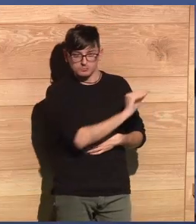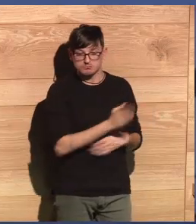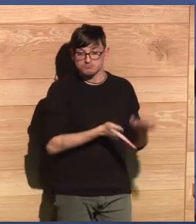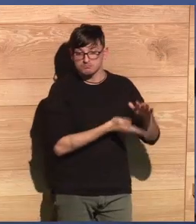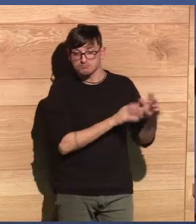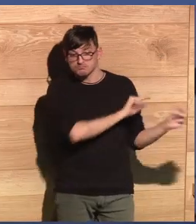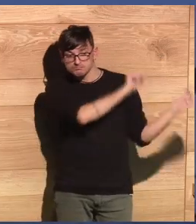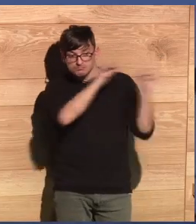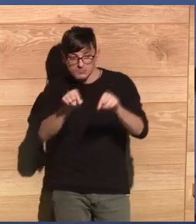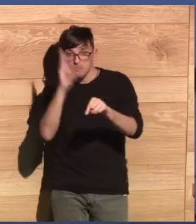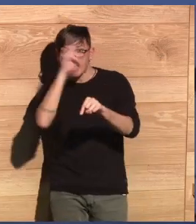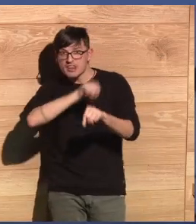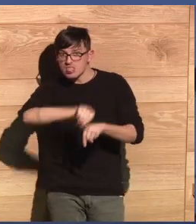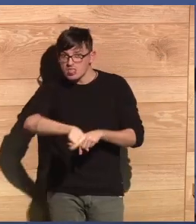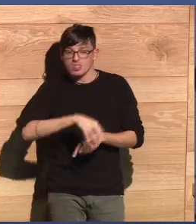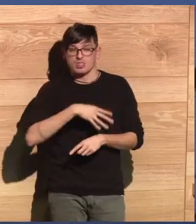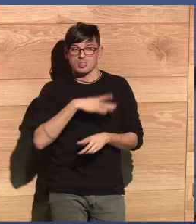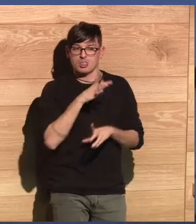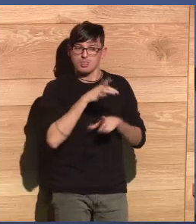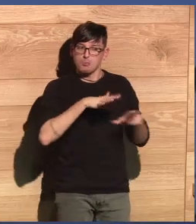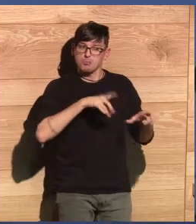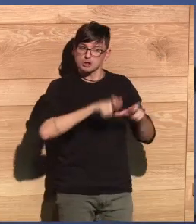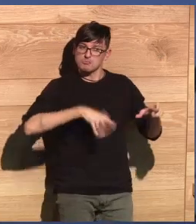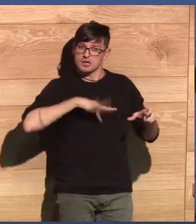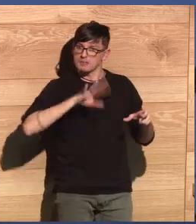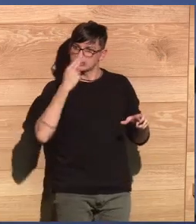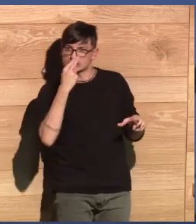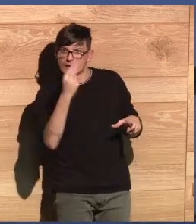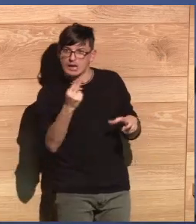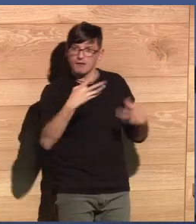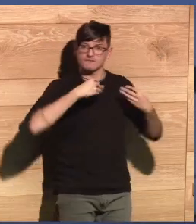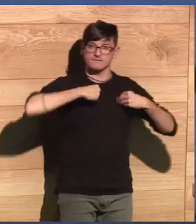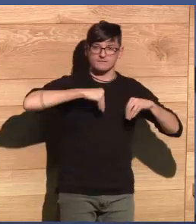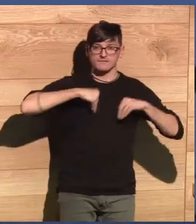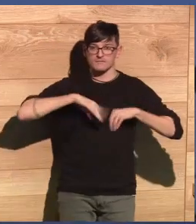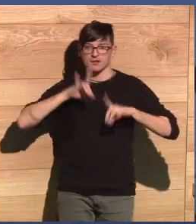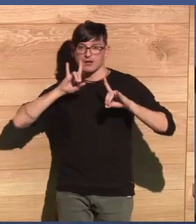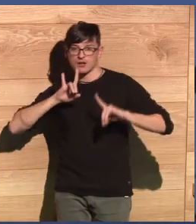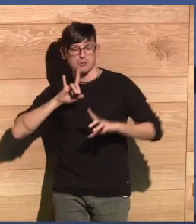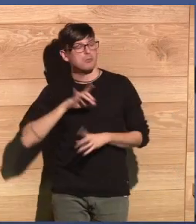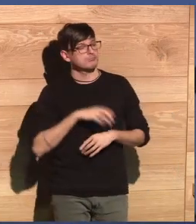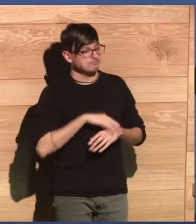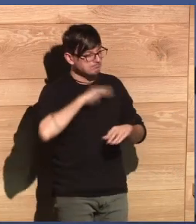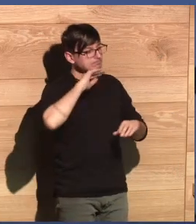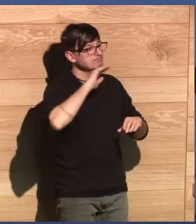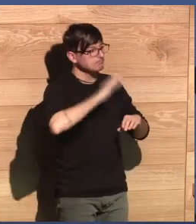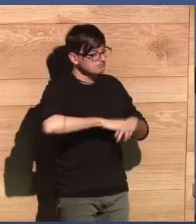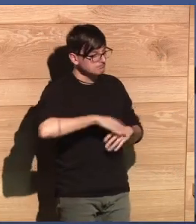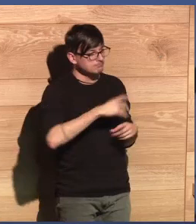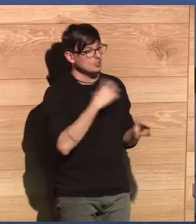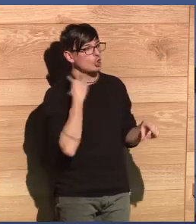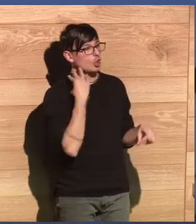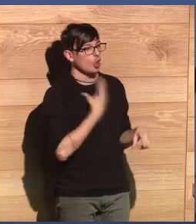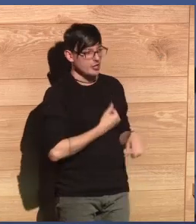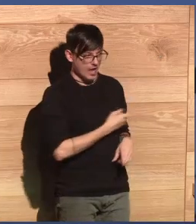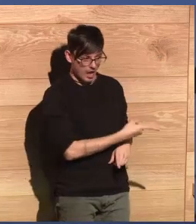Madrid. Allá podrían verlos y disfrutarlos muchas gentes. Bueno, le haré caso una vez más, maestro Goya. De